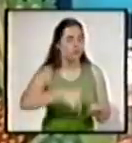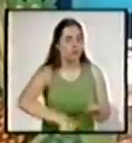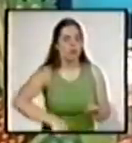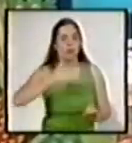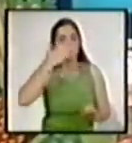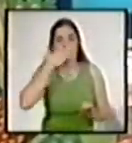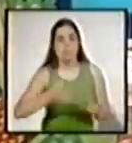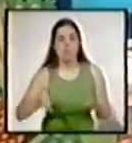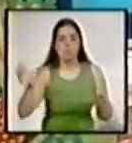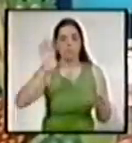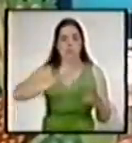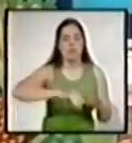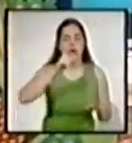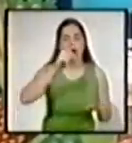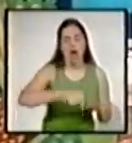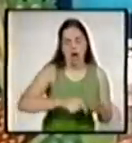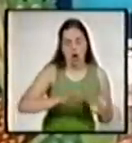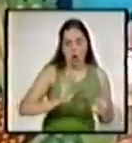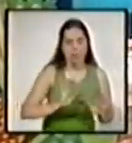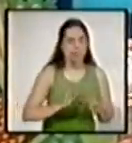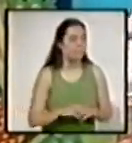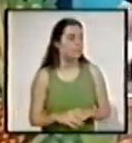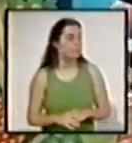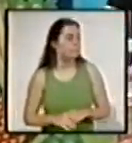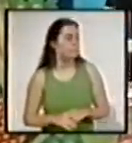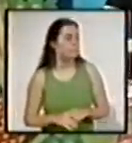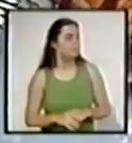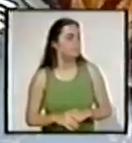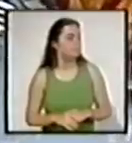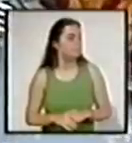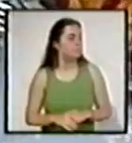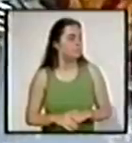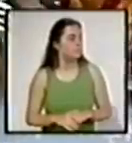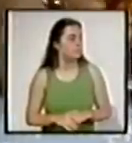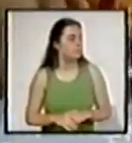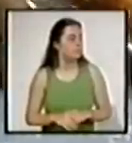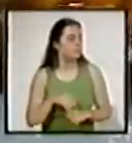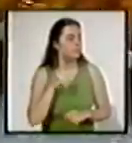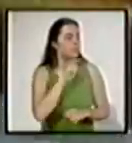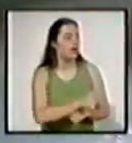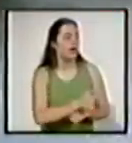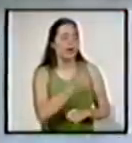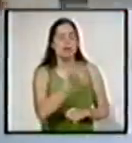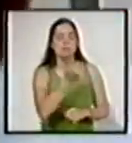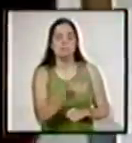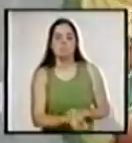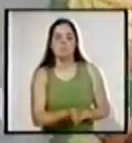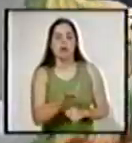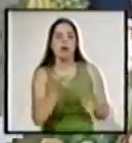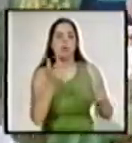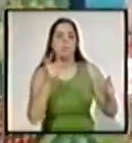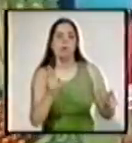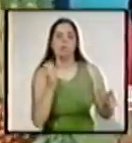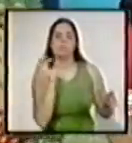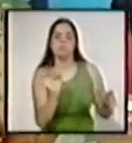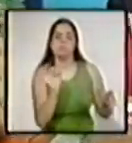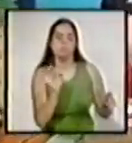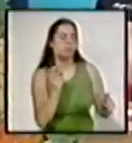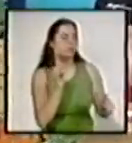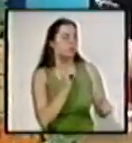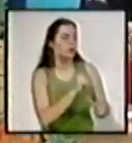¿querés? ¿Ahora? Bueno, entonces vamos, permiso, aquí traigo, listo. ¡Epa! Mirá lo que es